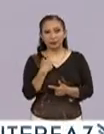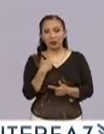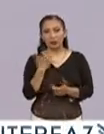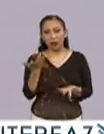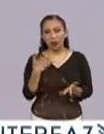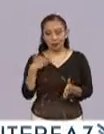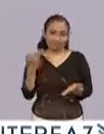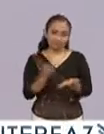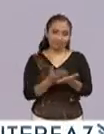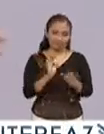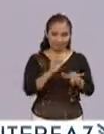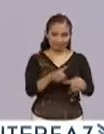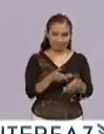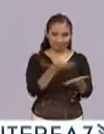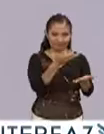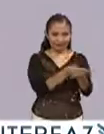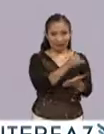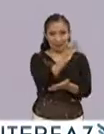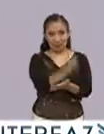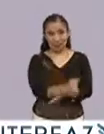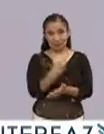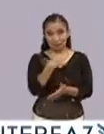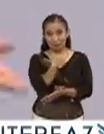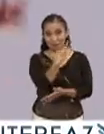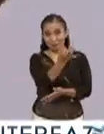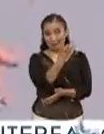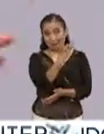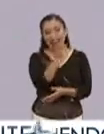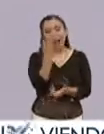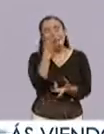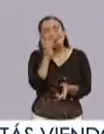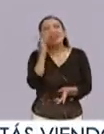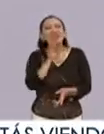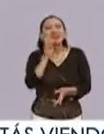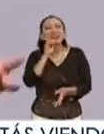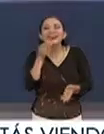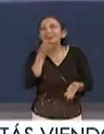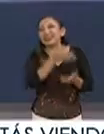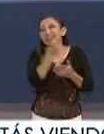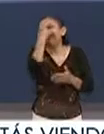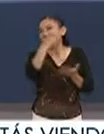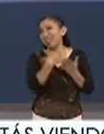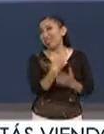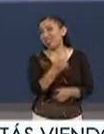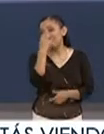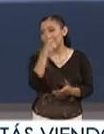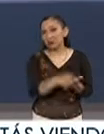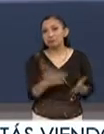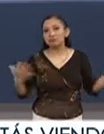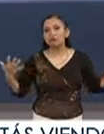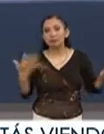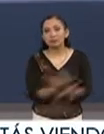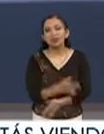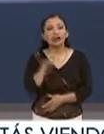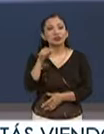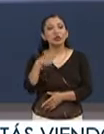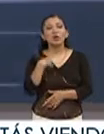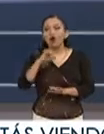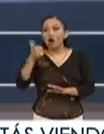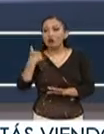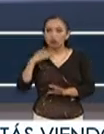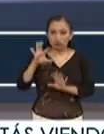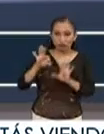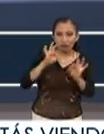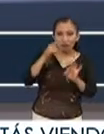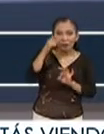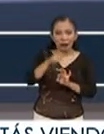metí mi solicitud, yo nunca esperé que me dieran la beca, dije, bueno, la voy a meter, pero no creo que me la gane. ¿Y qué crees que es lo que tuviste que otros no